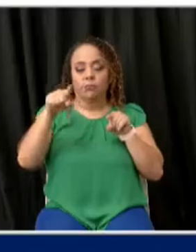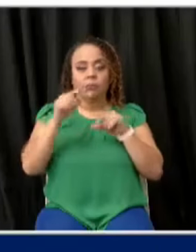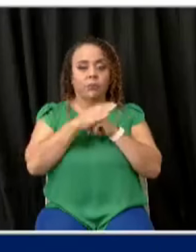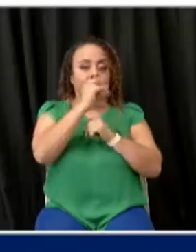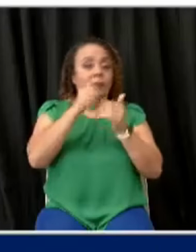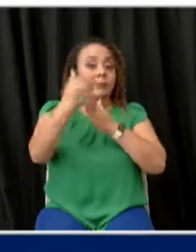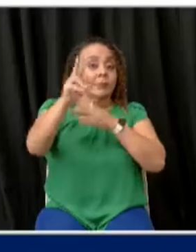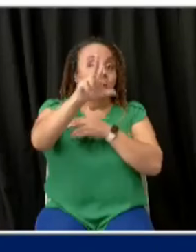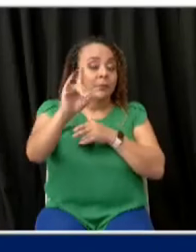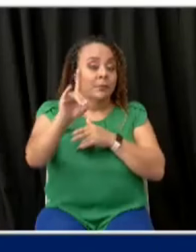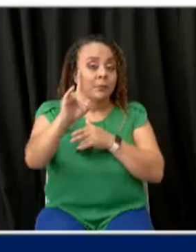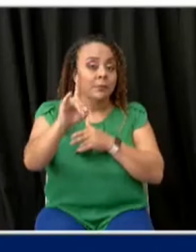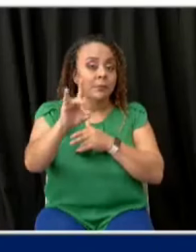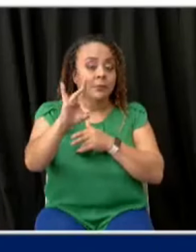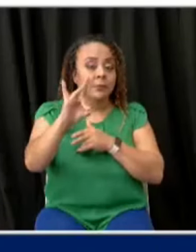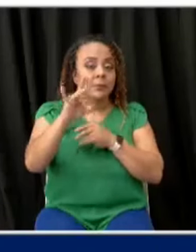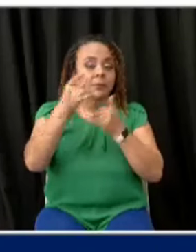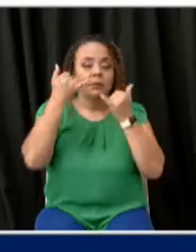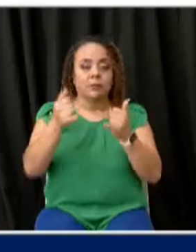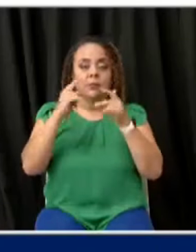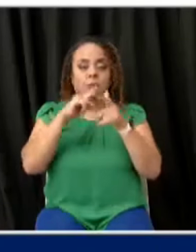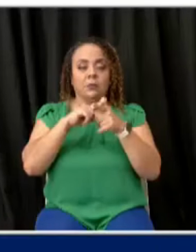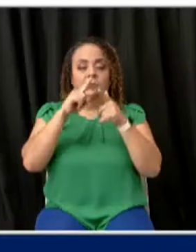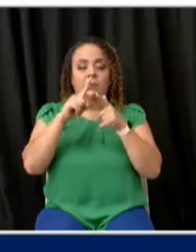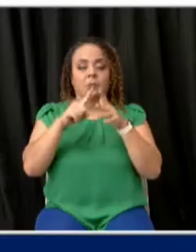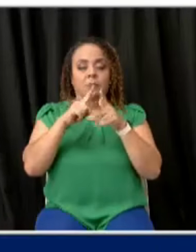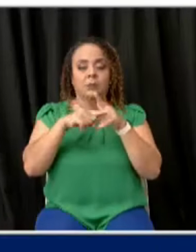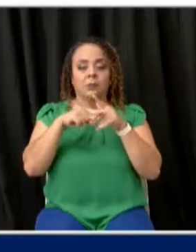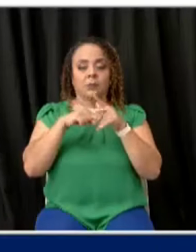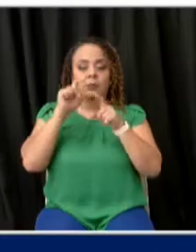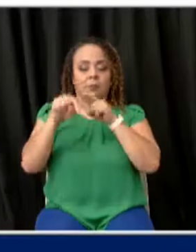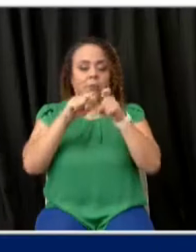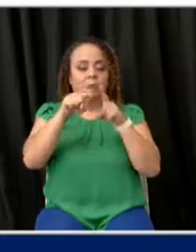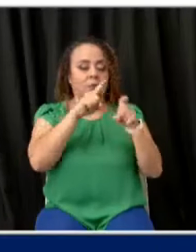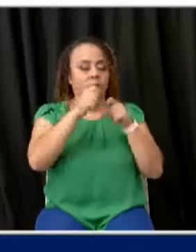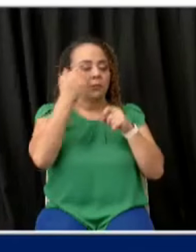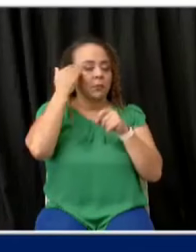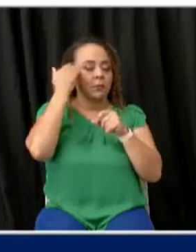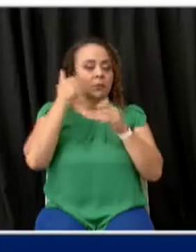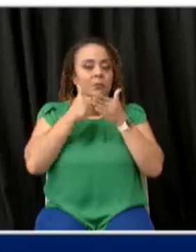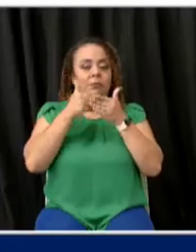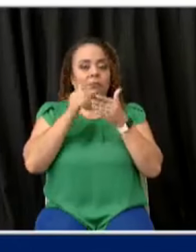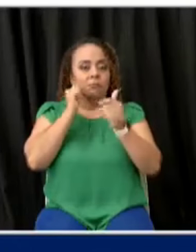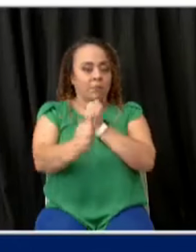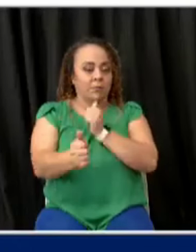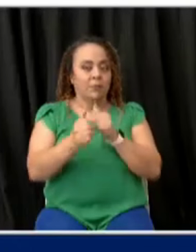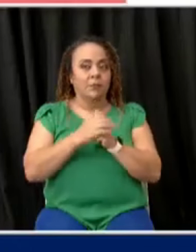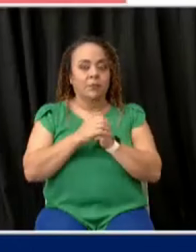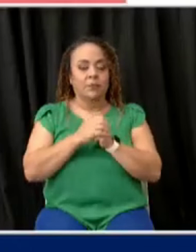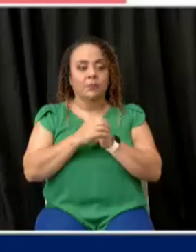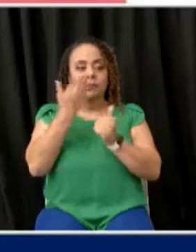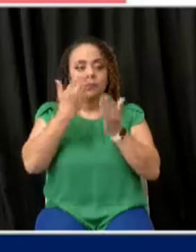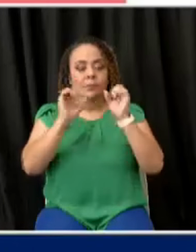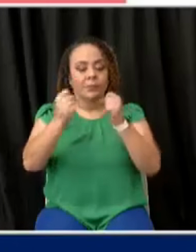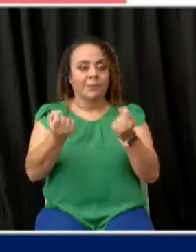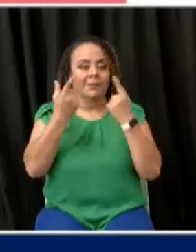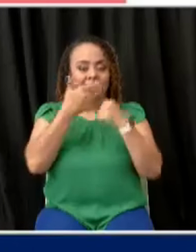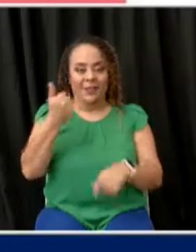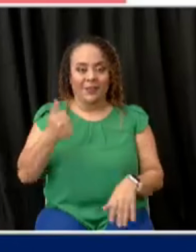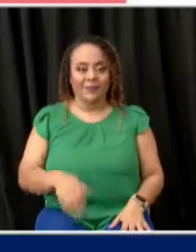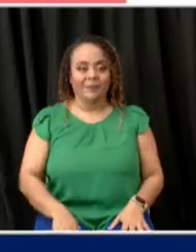después de los 38 ya empieza a ser crítico. Pasemos la que sigue rápidamente, que es, tal vez me la puedan entender